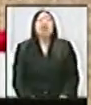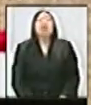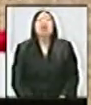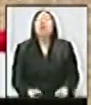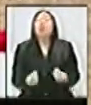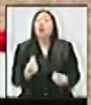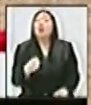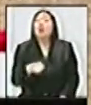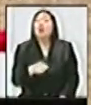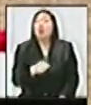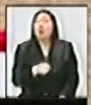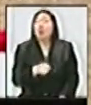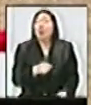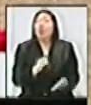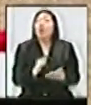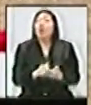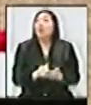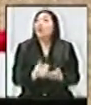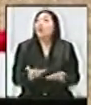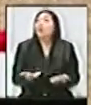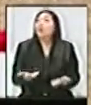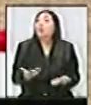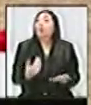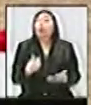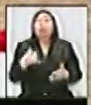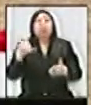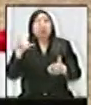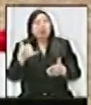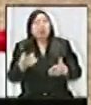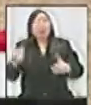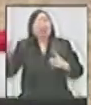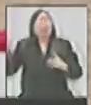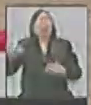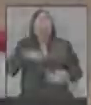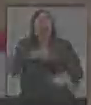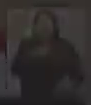nosotras a las que nos matan, a las que nos violan, a las que nos golpean, presidente.